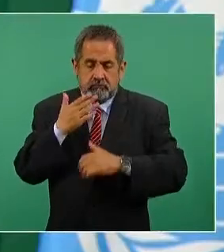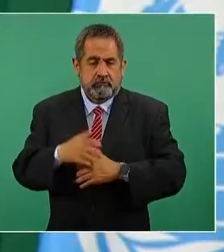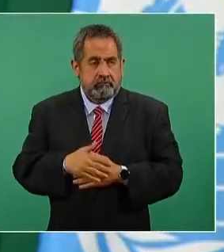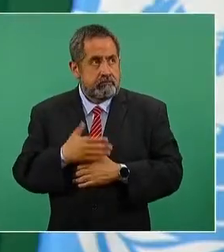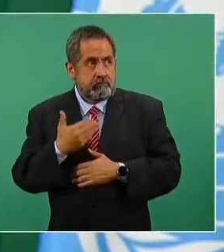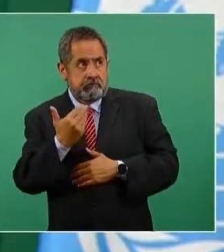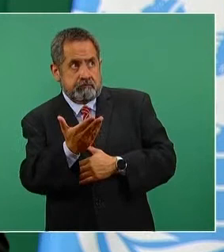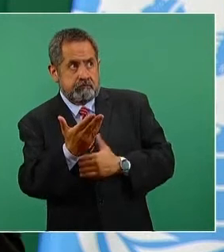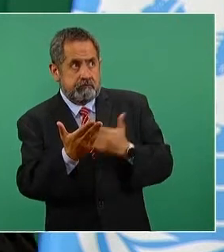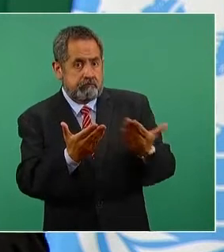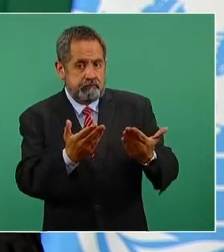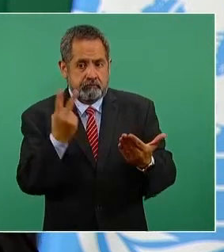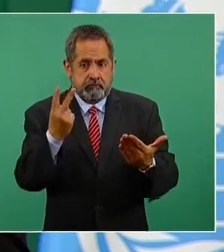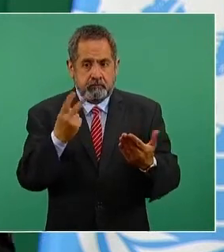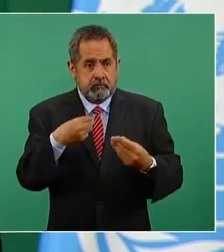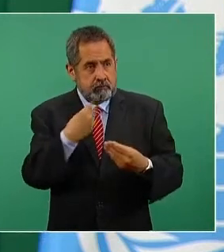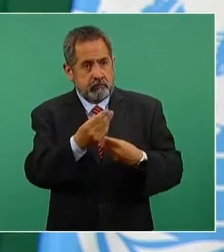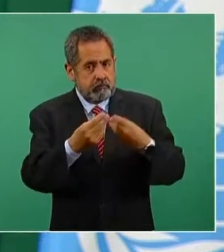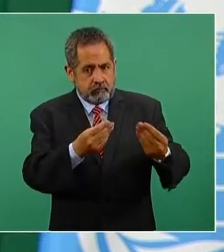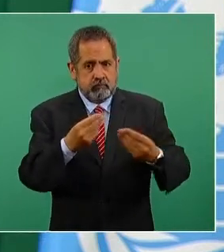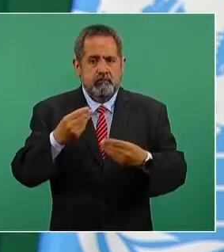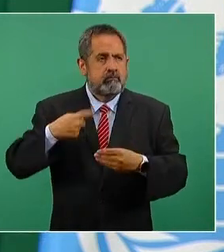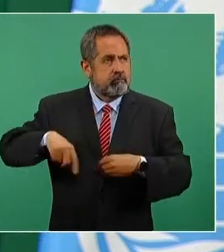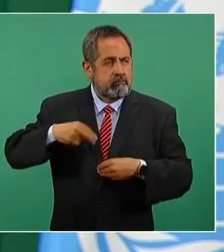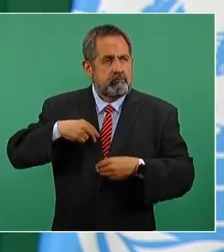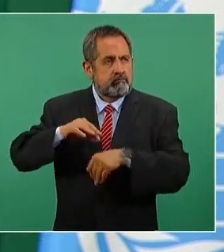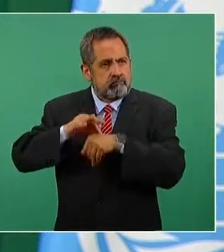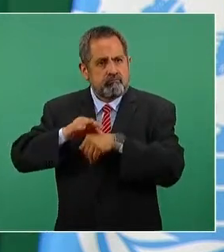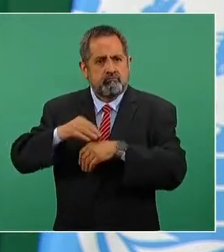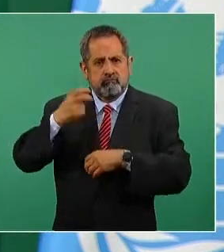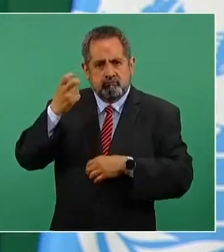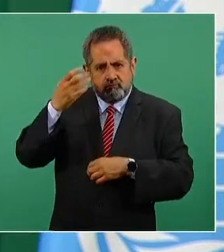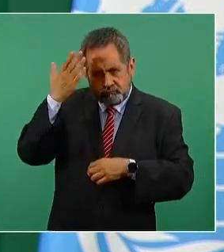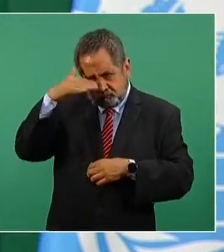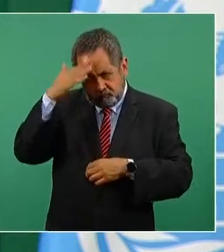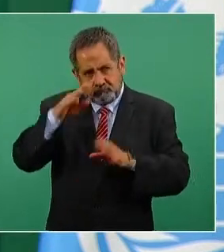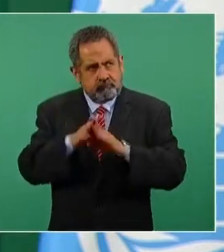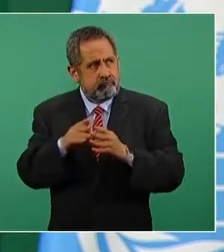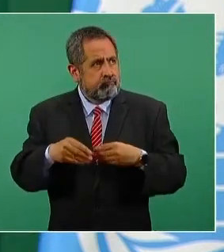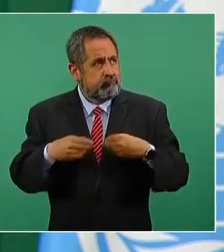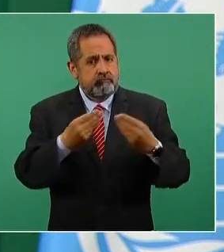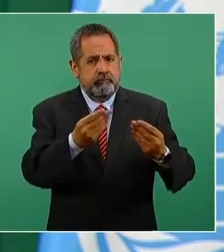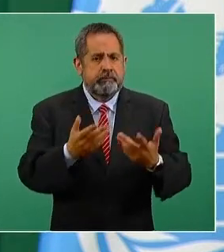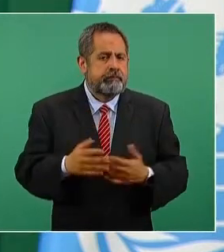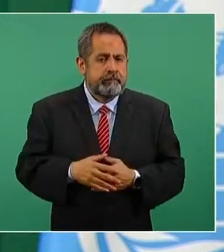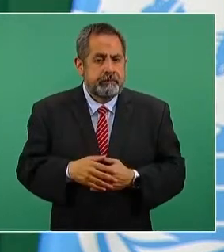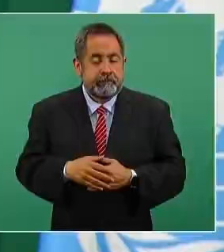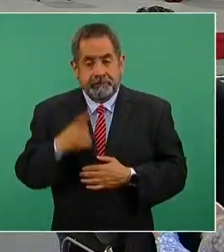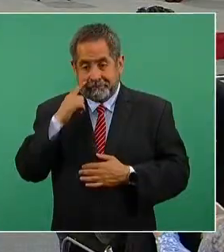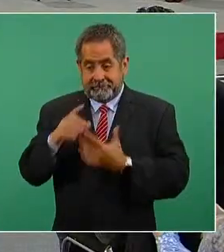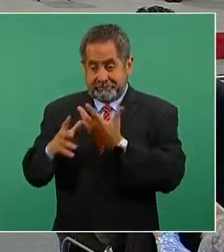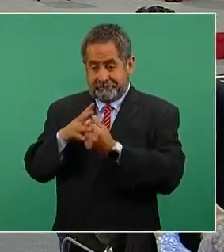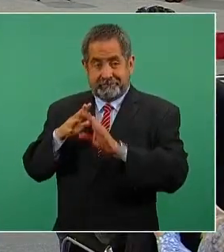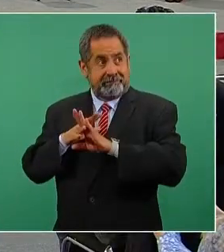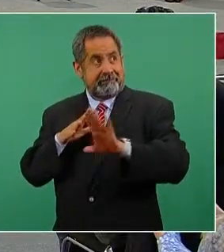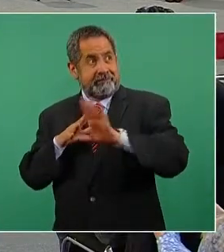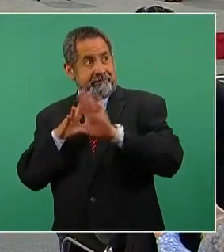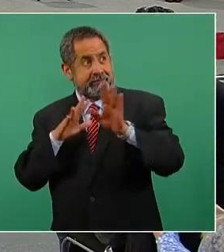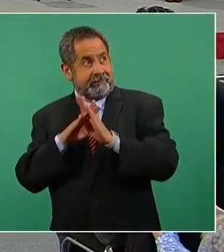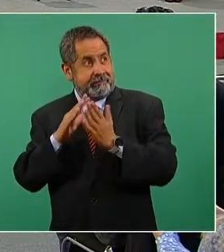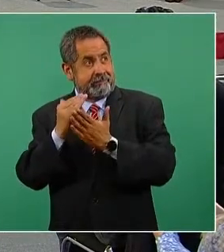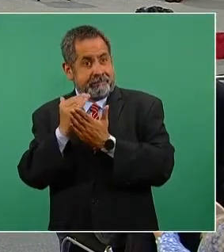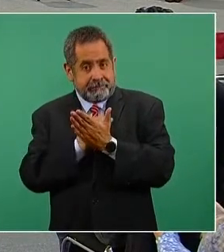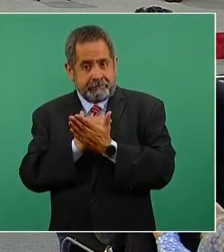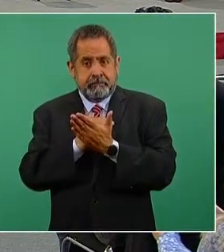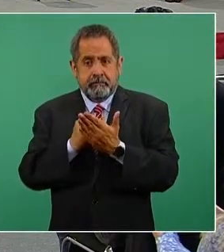estos 2 documentos, las experiencias, y se plantea, bueno, la solución para que haya una migración